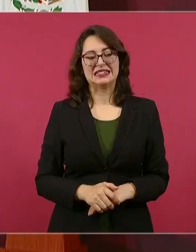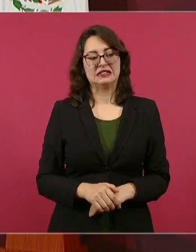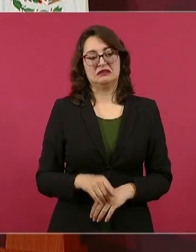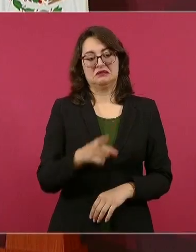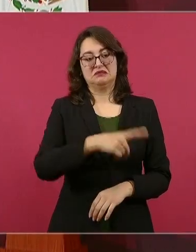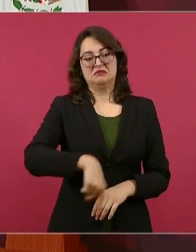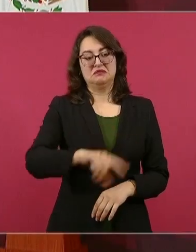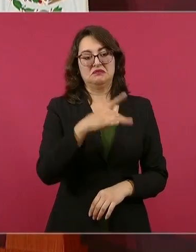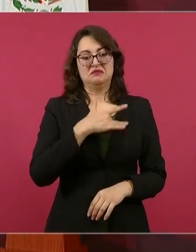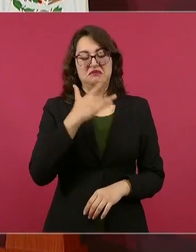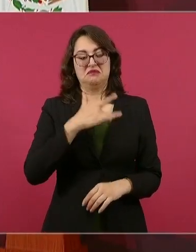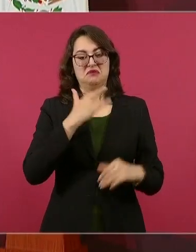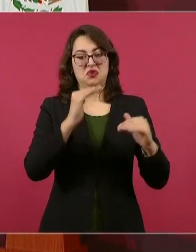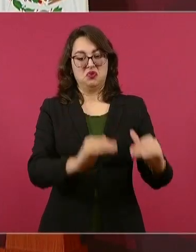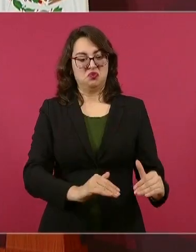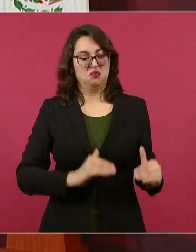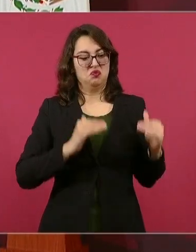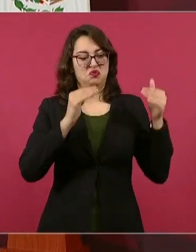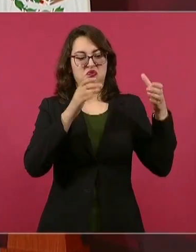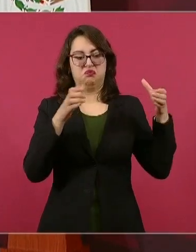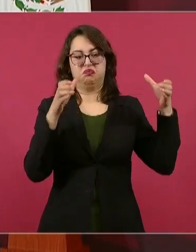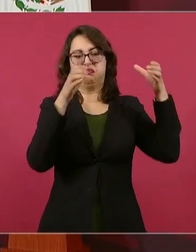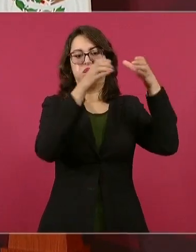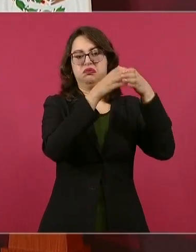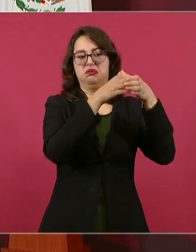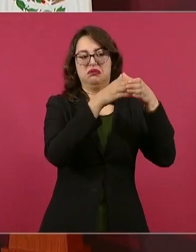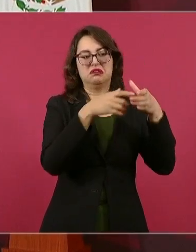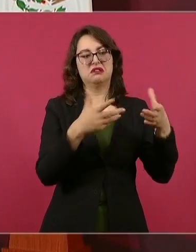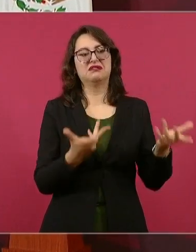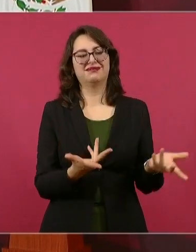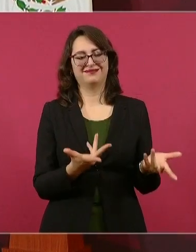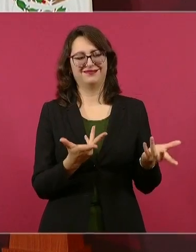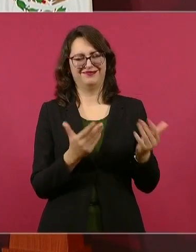sentirse superiores, es clasismo.